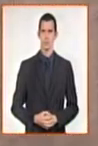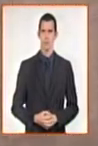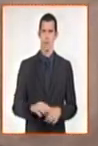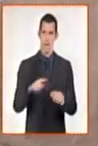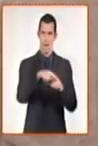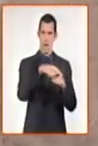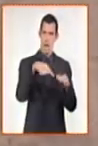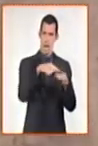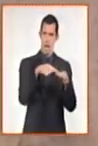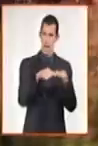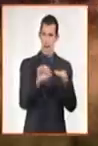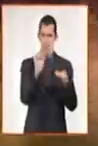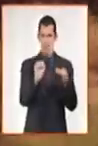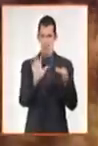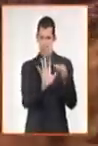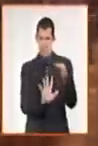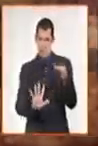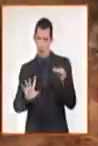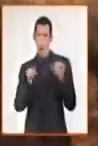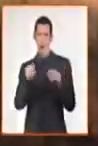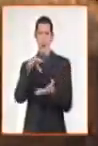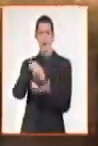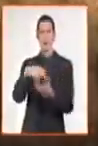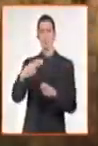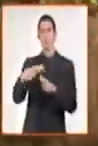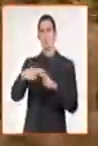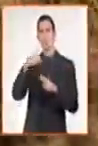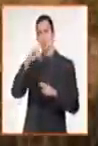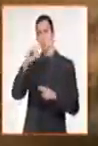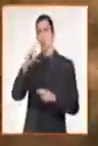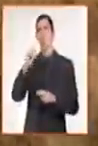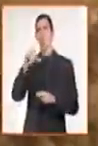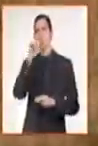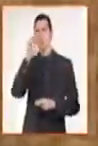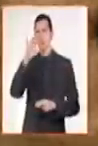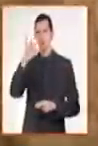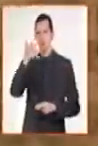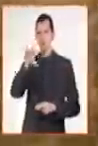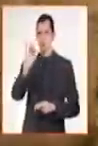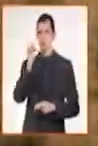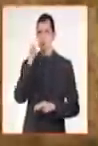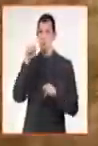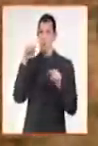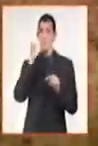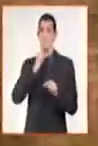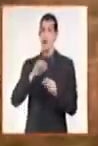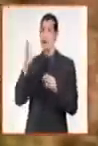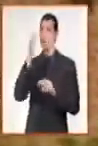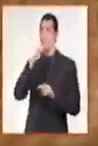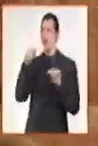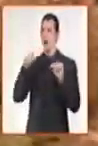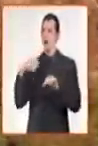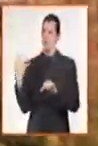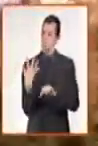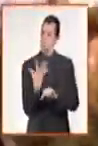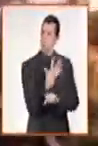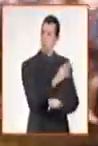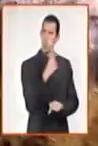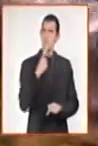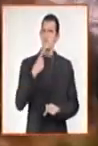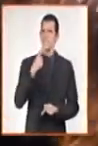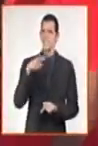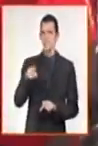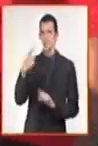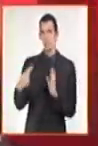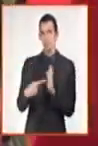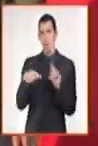de la Isla de la Juventud, fue el lugar más afectado por el huracán Ian a su paso por las proximidades del municipio especial. Hasta allí llegó en la